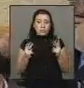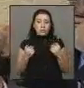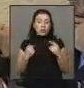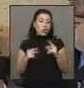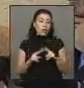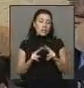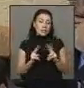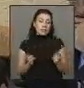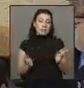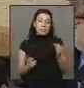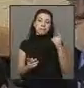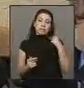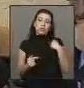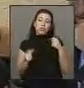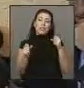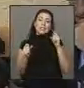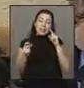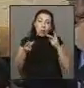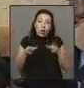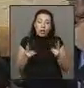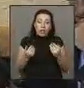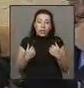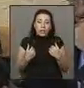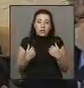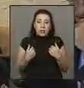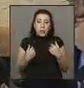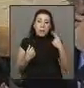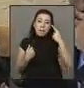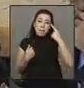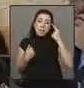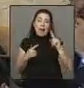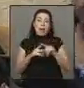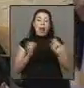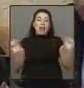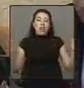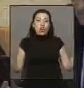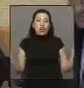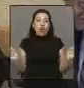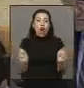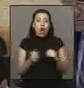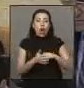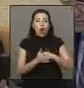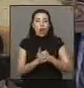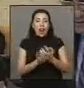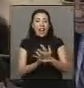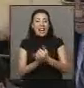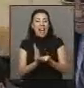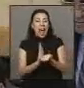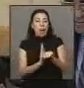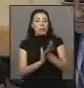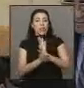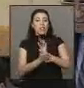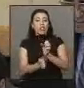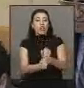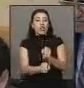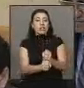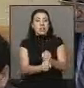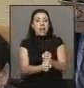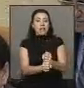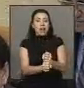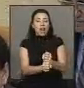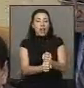no lo vamos a hacer por supuesto, pero si tenemos atribuciones para congelar el reajuste de todos los